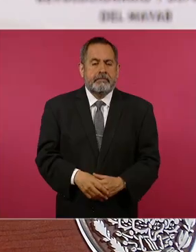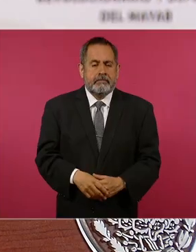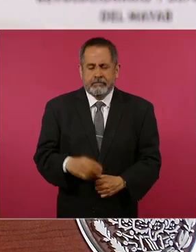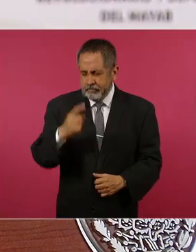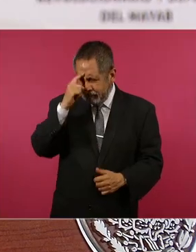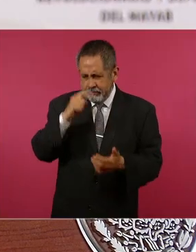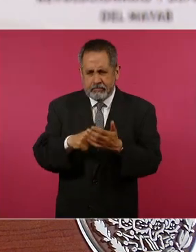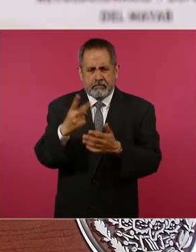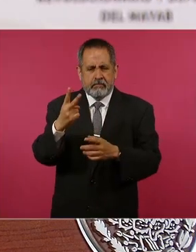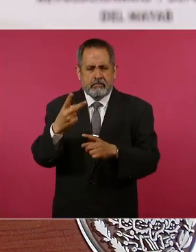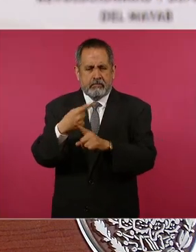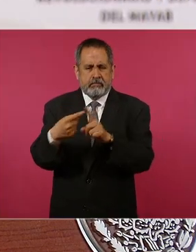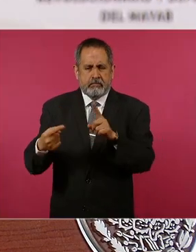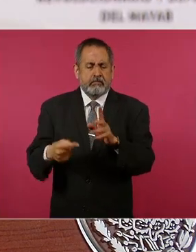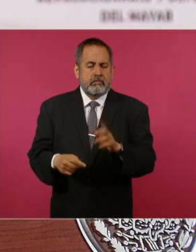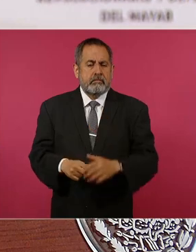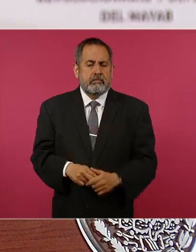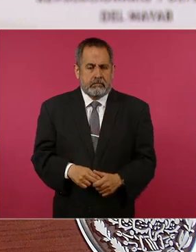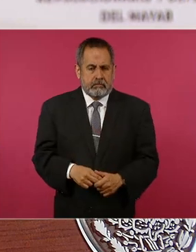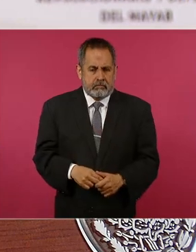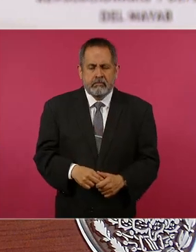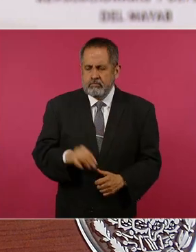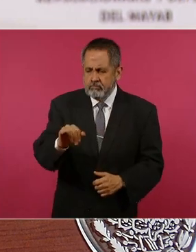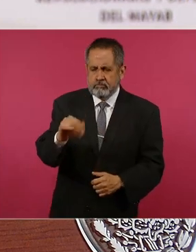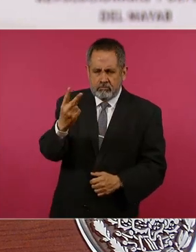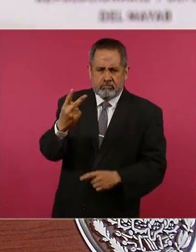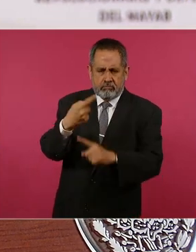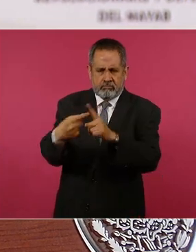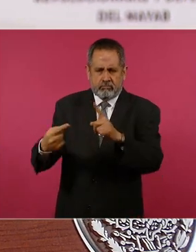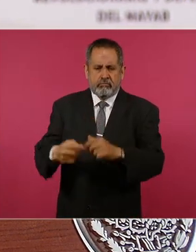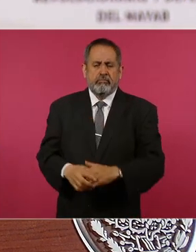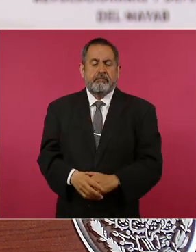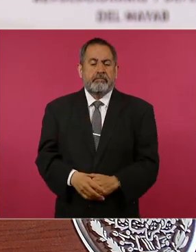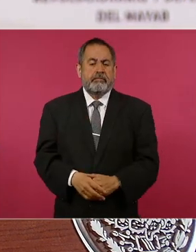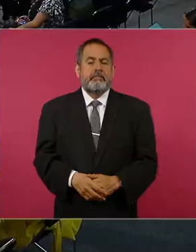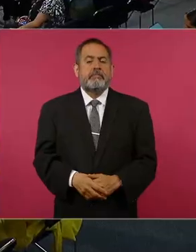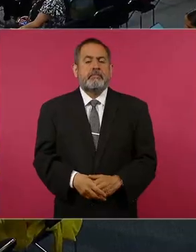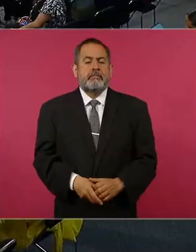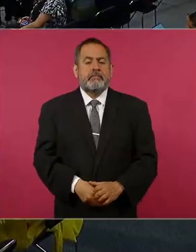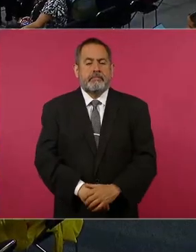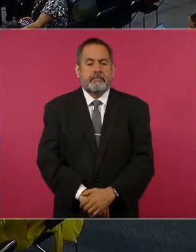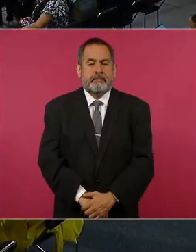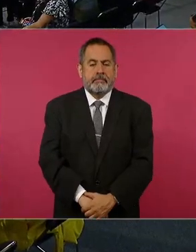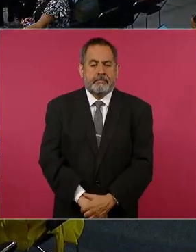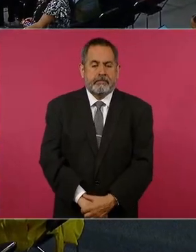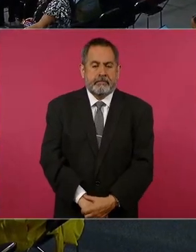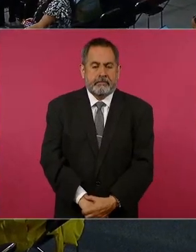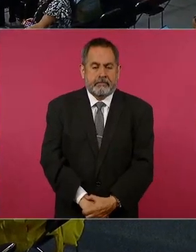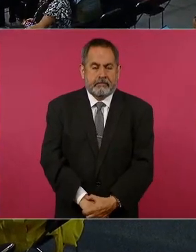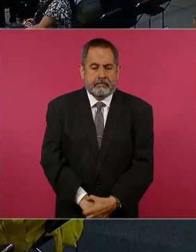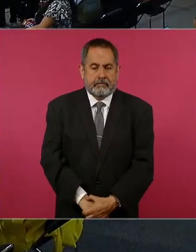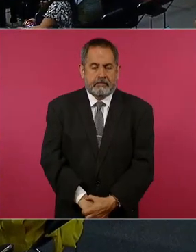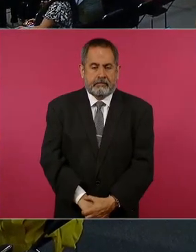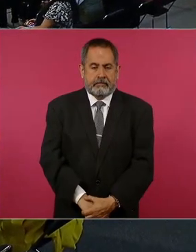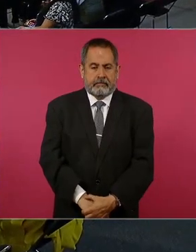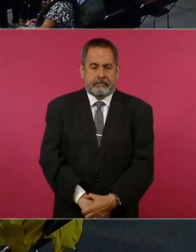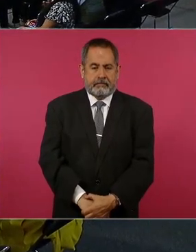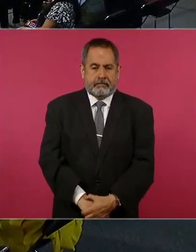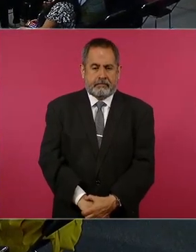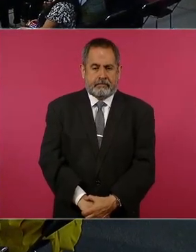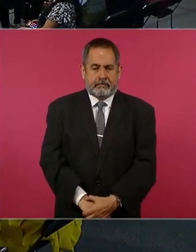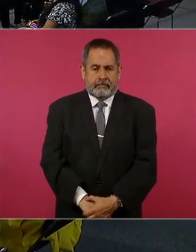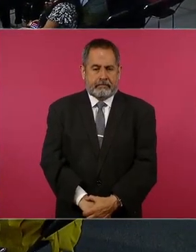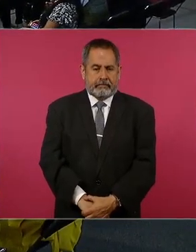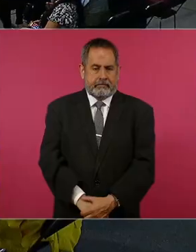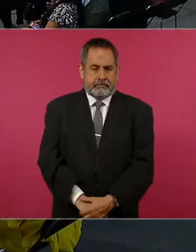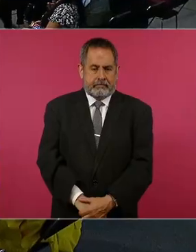Dos y media. Dos y media. ¿Cómo están las vallas? ¿Cómo están las vallas? ¿Por